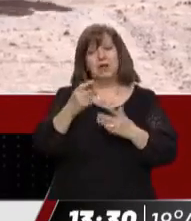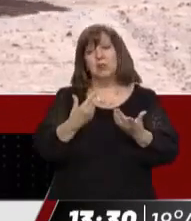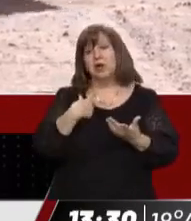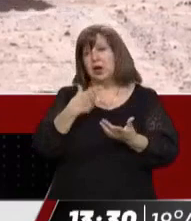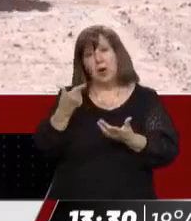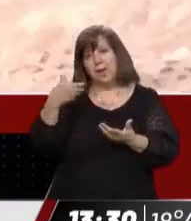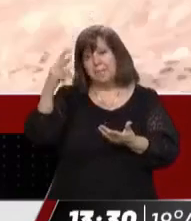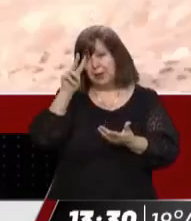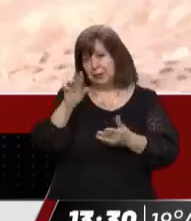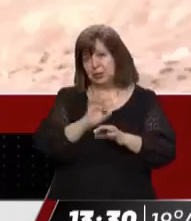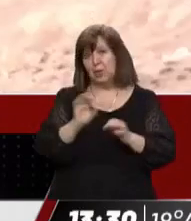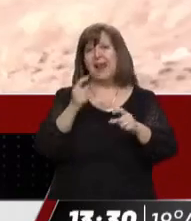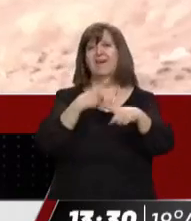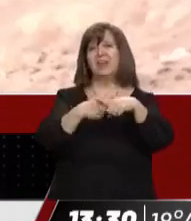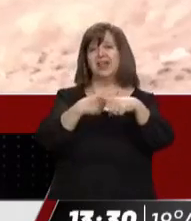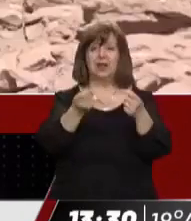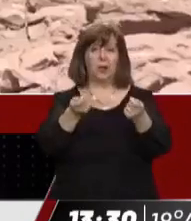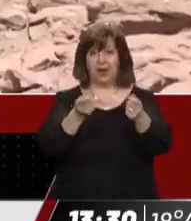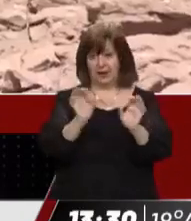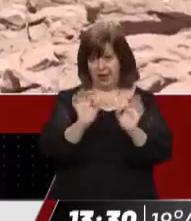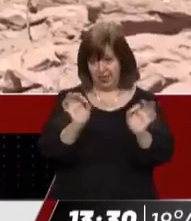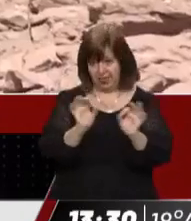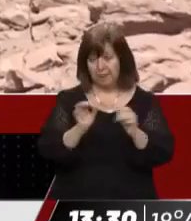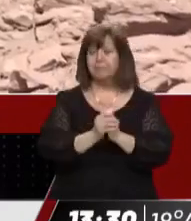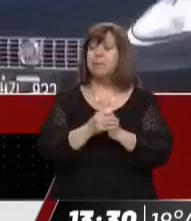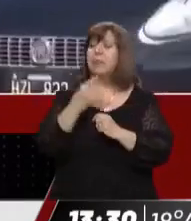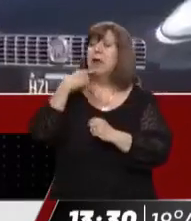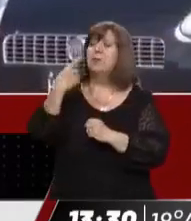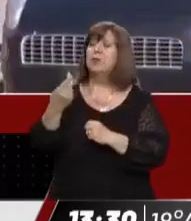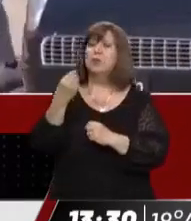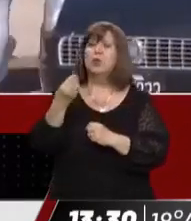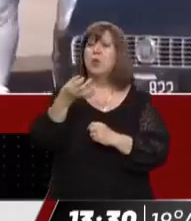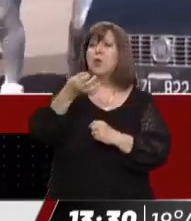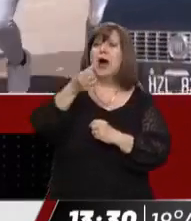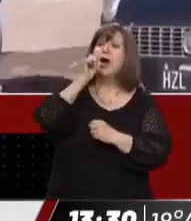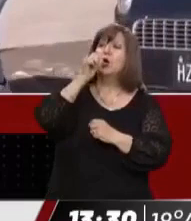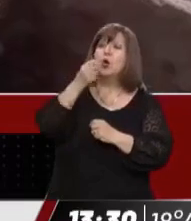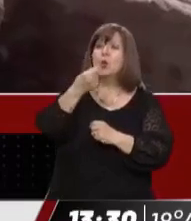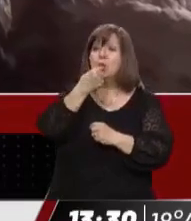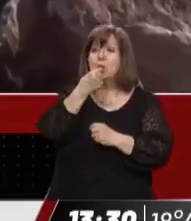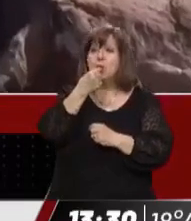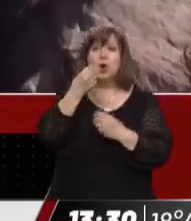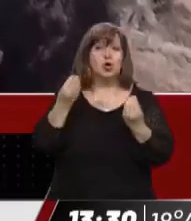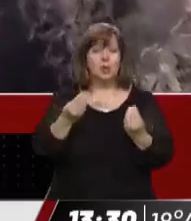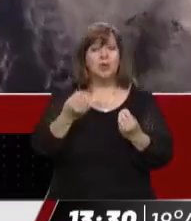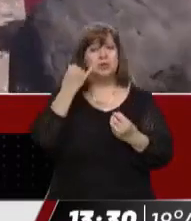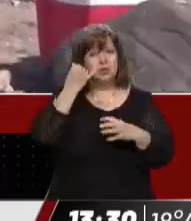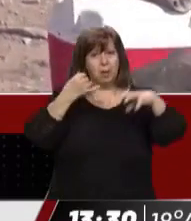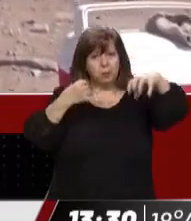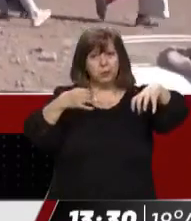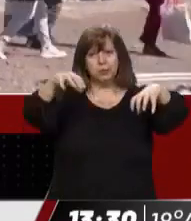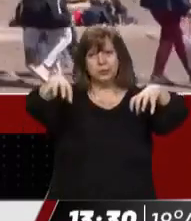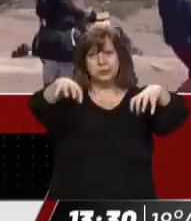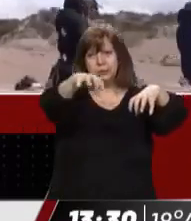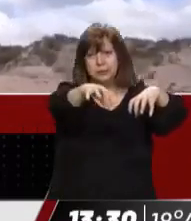inclusive Así es que por favor le pedimos eso y los objetivos de alcoholemia como van a hacer Ya vamos a tener los puestos fijos y móviles